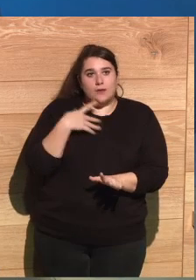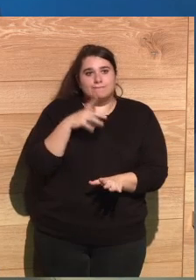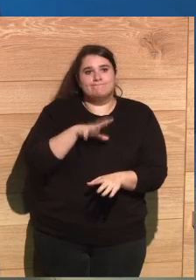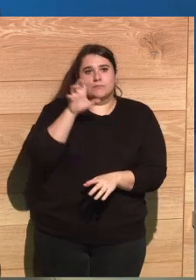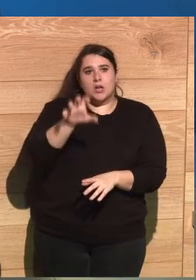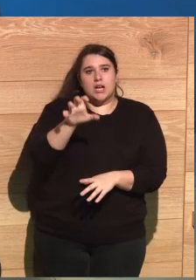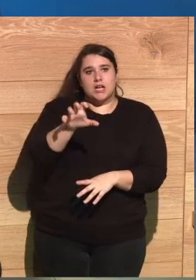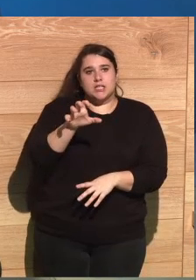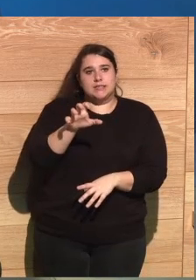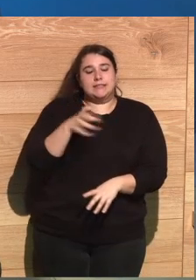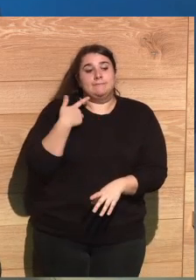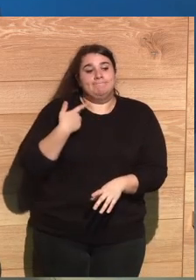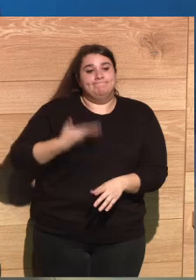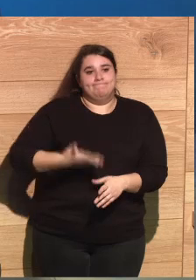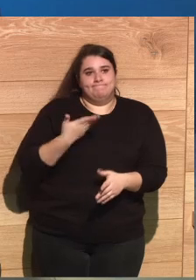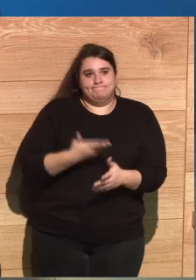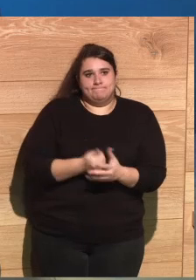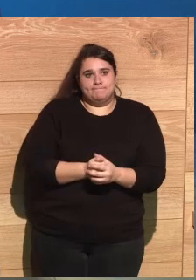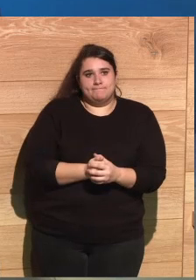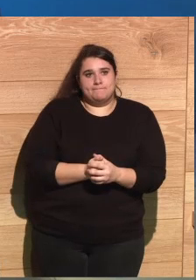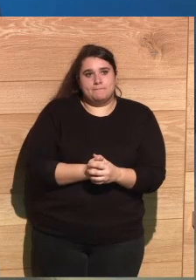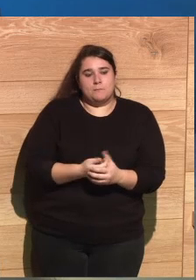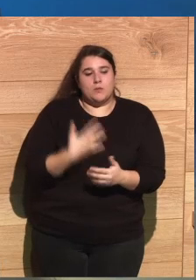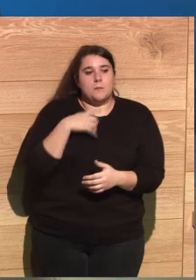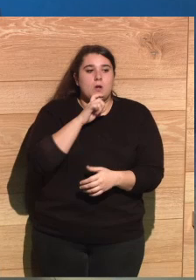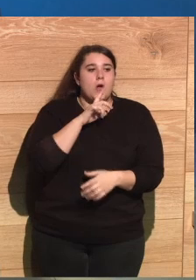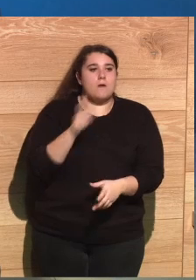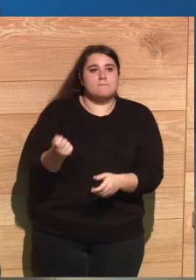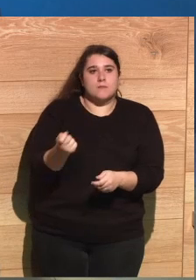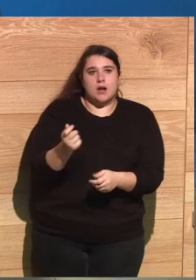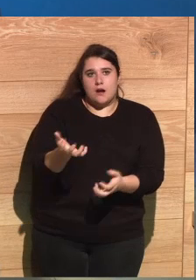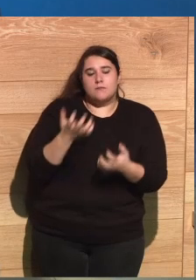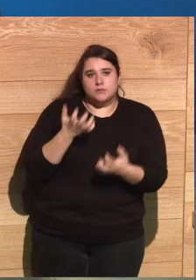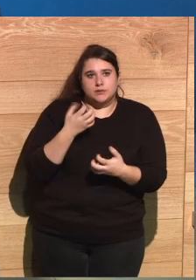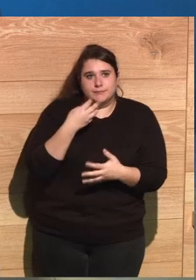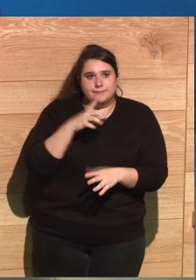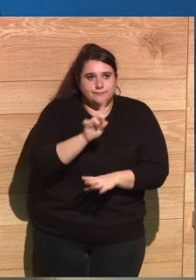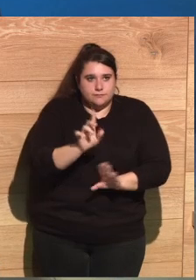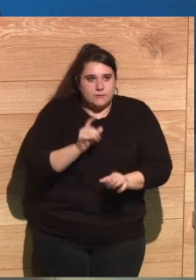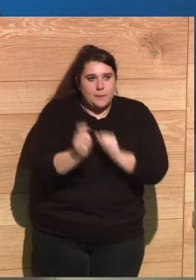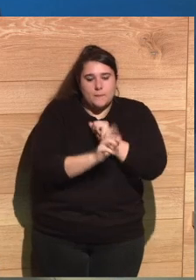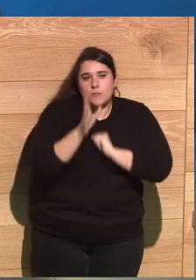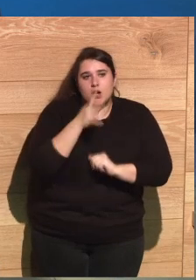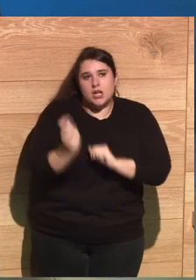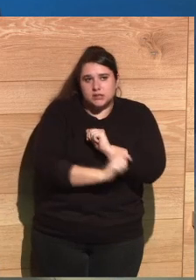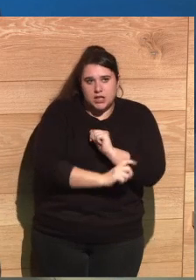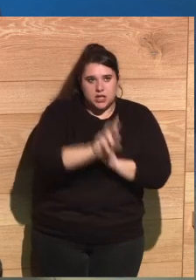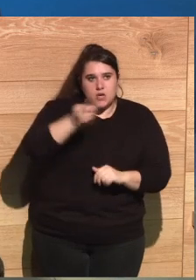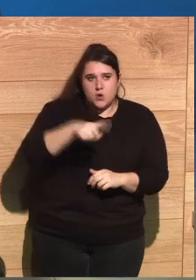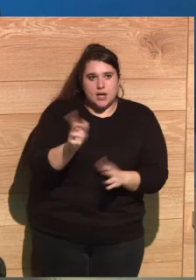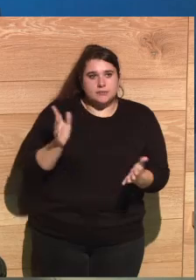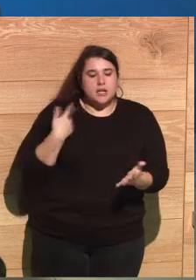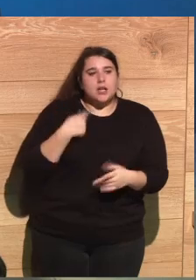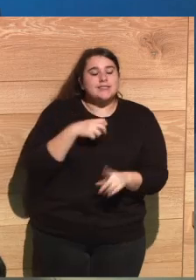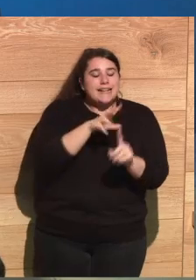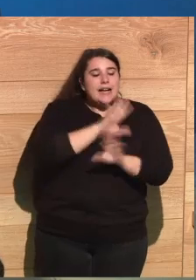país semisatélite de Irán, no son precisamente grandes triunfos estratégicos, ¿no? Claro, esa es una muy buena pregunta, porque